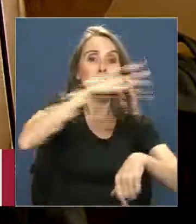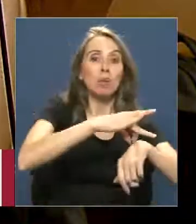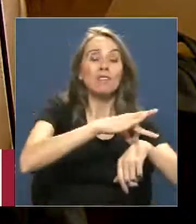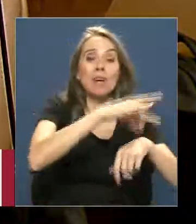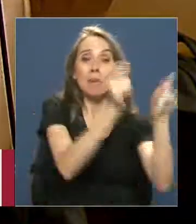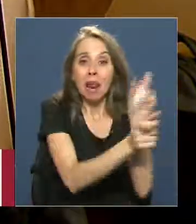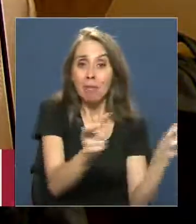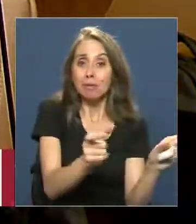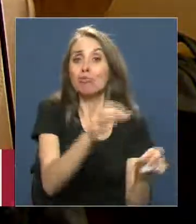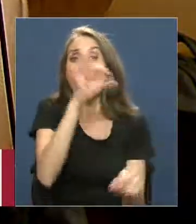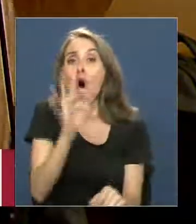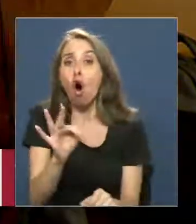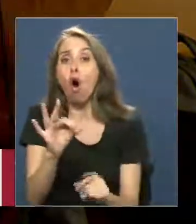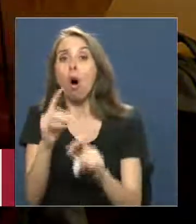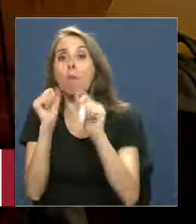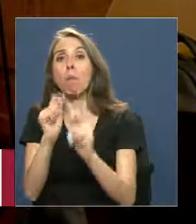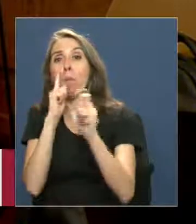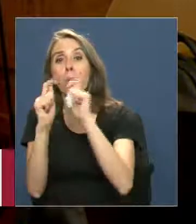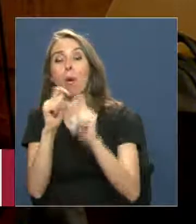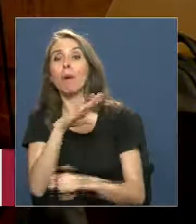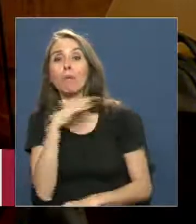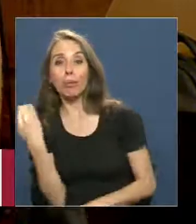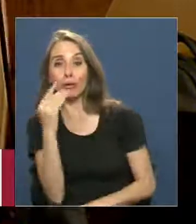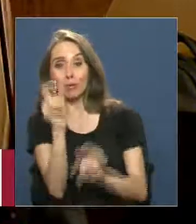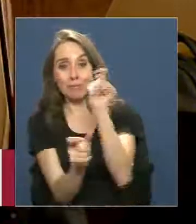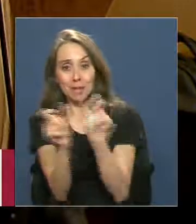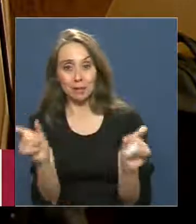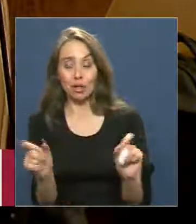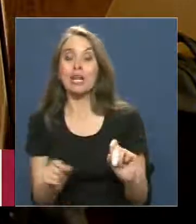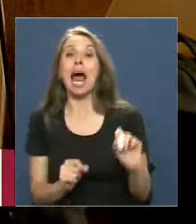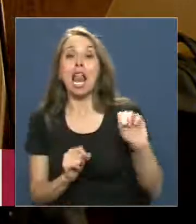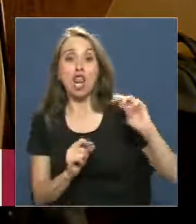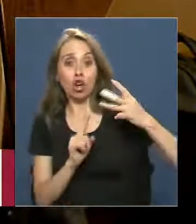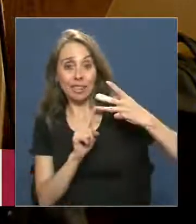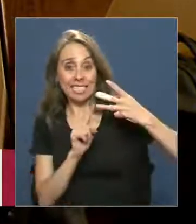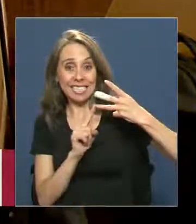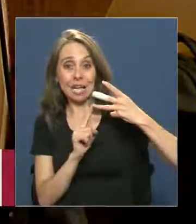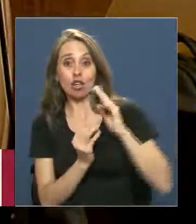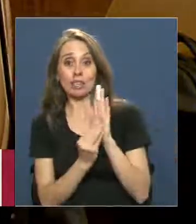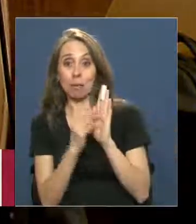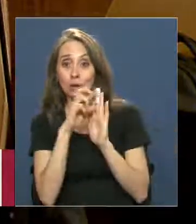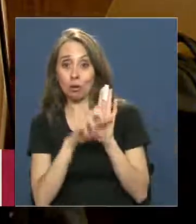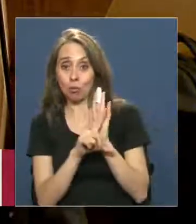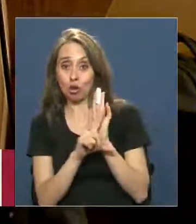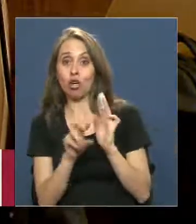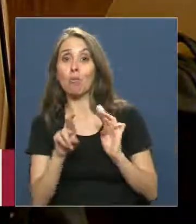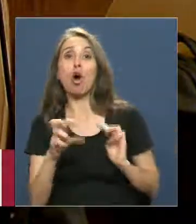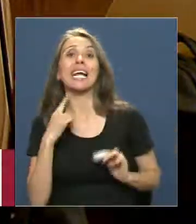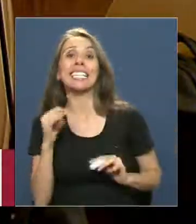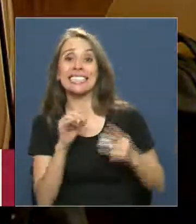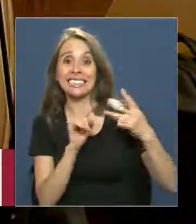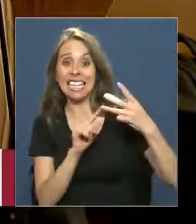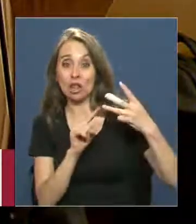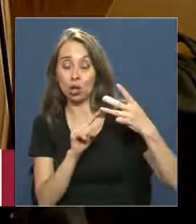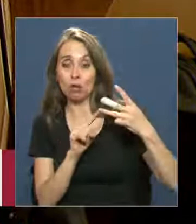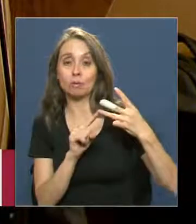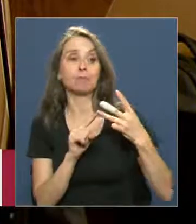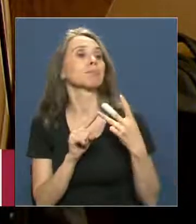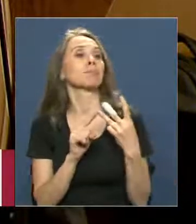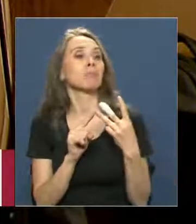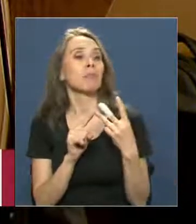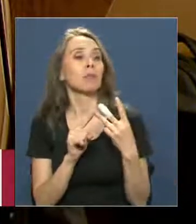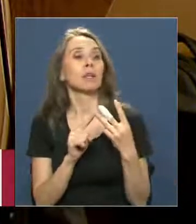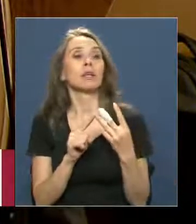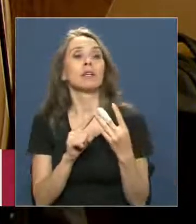habitantes. El tercer requisito, y aquí quiero poner énfasis, dice relación con que en